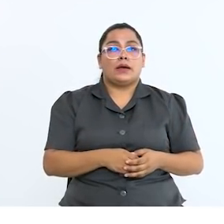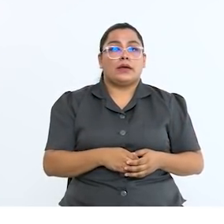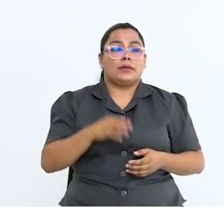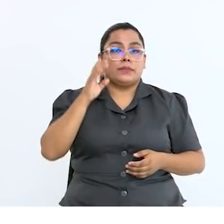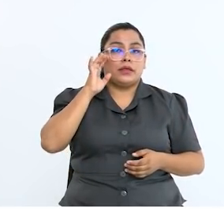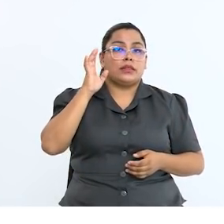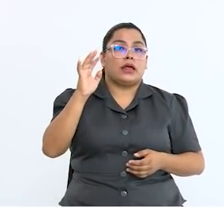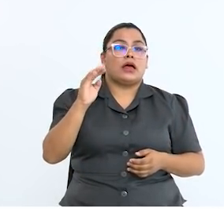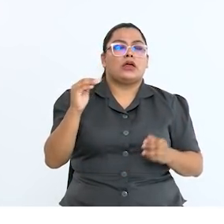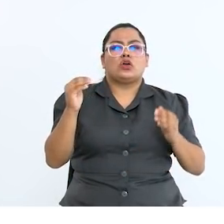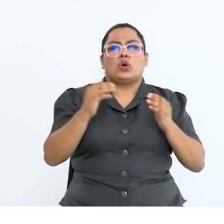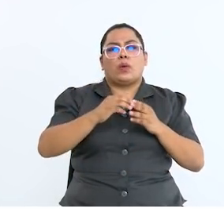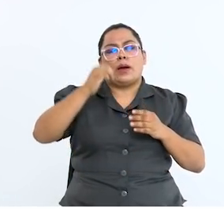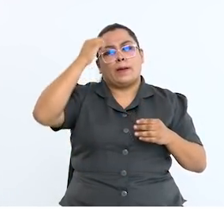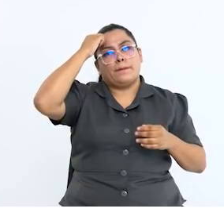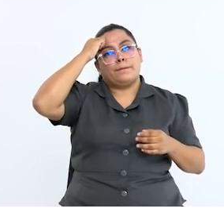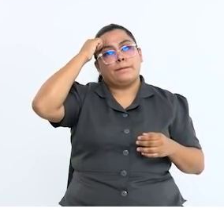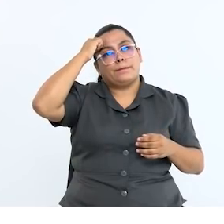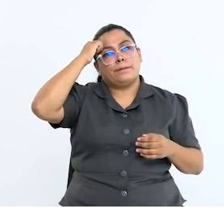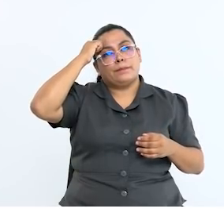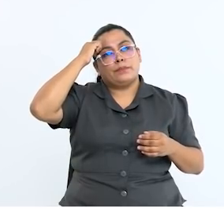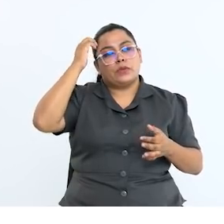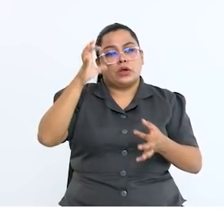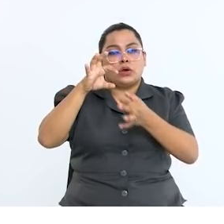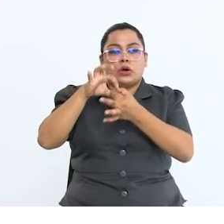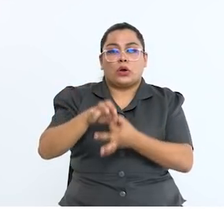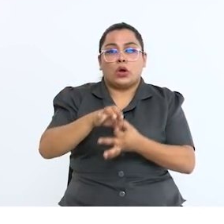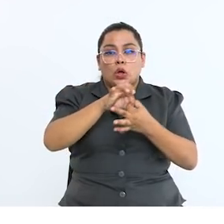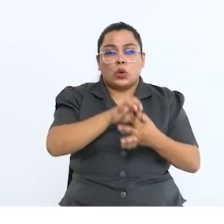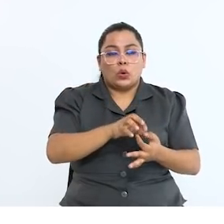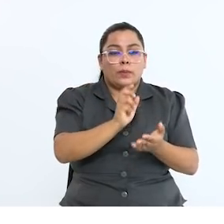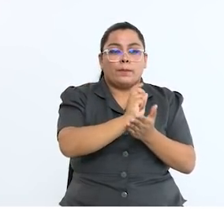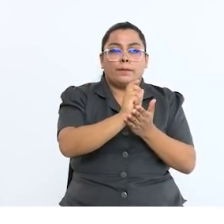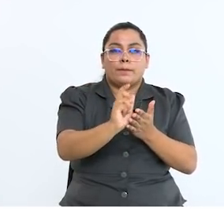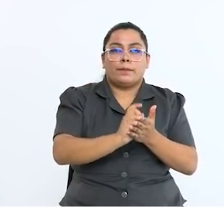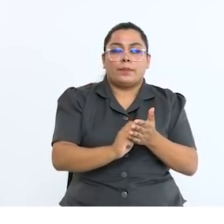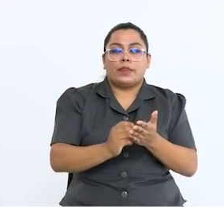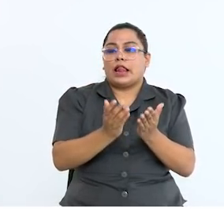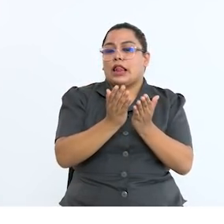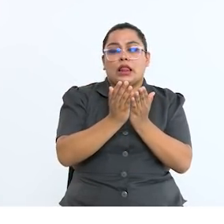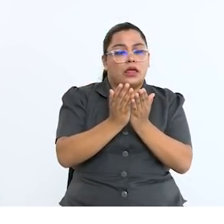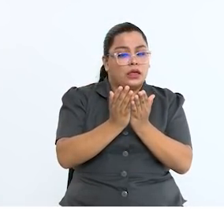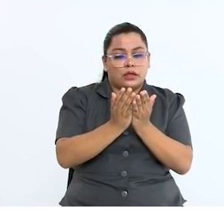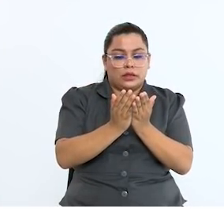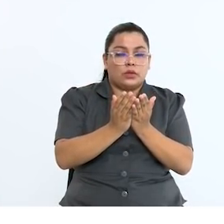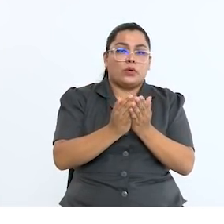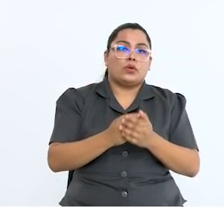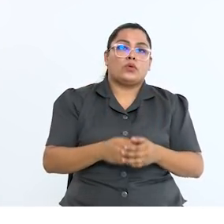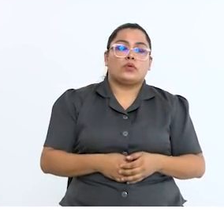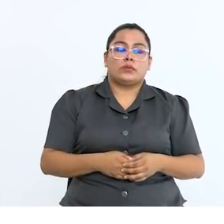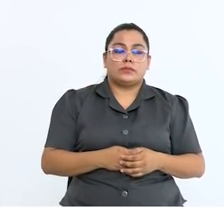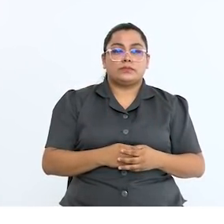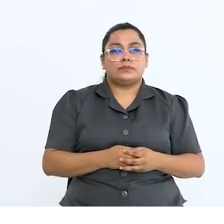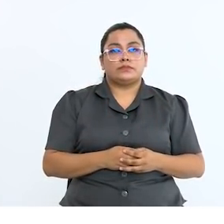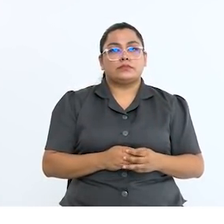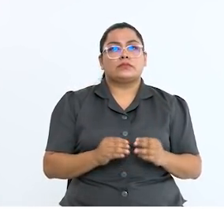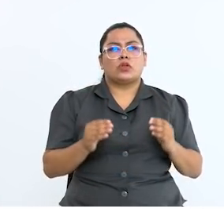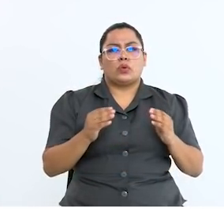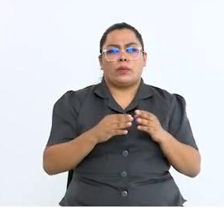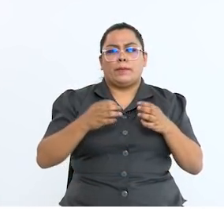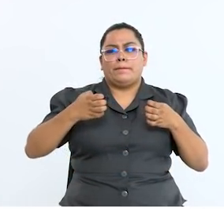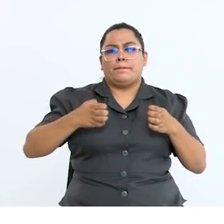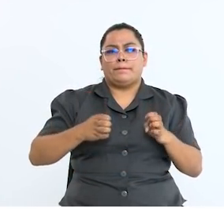listas. Además, hay un aprendizaje del código escrito, lecturas y escritura